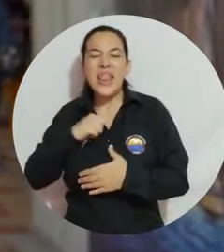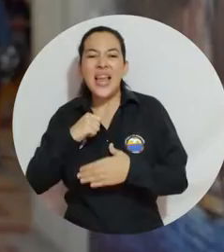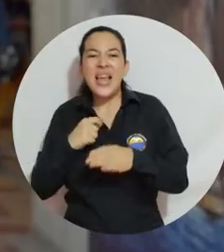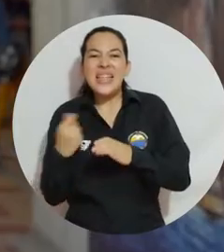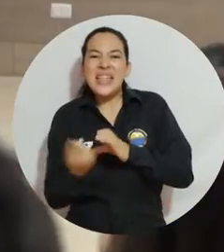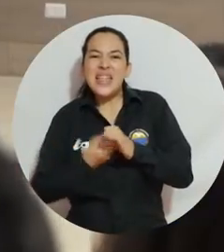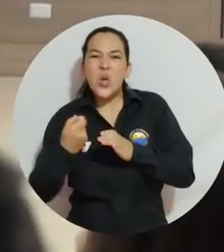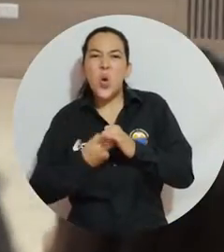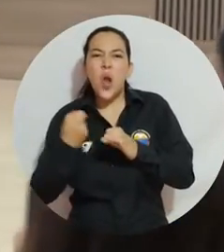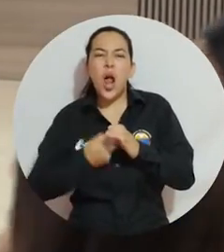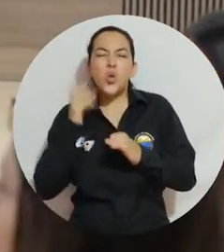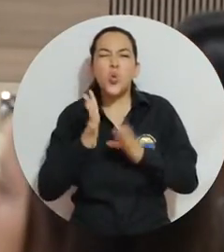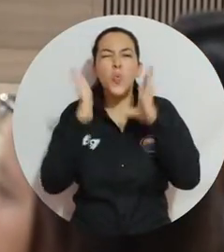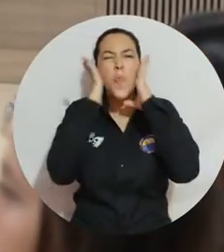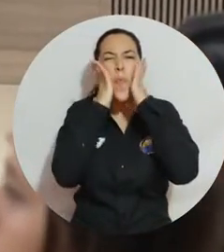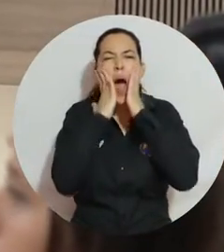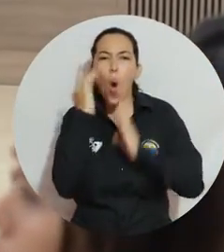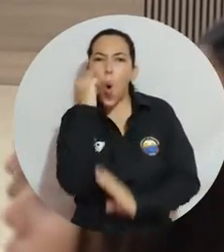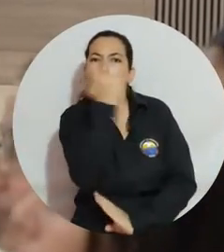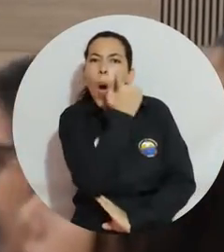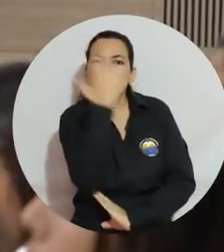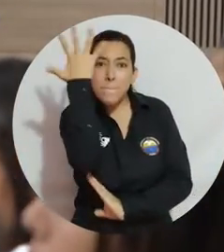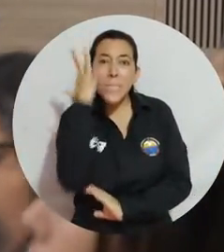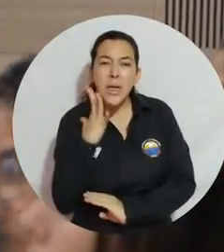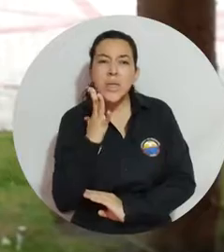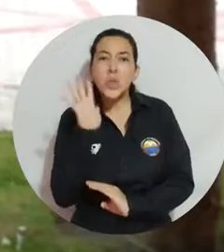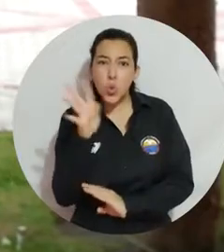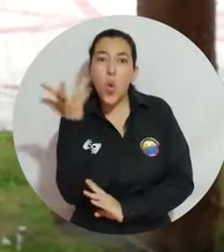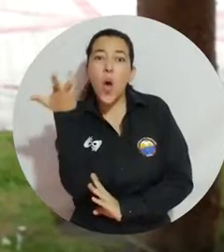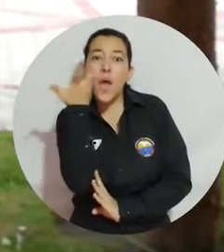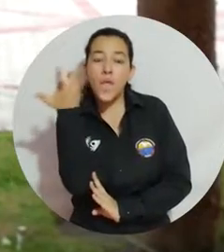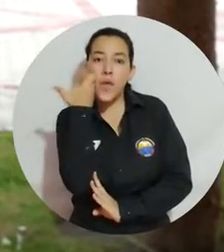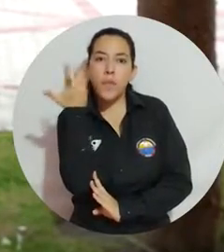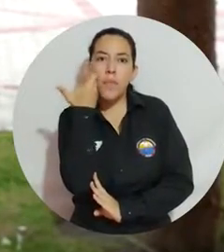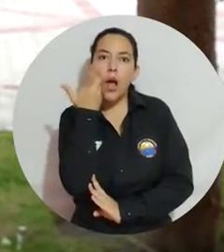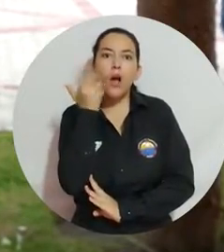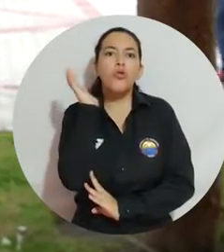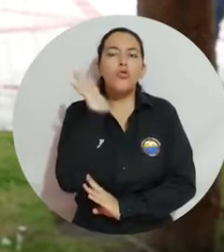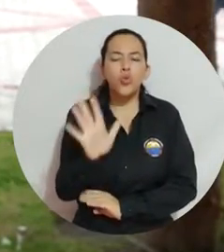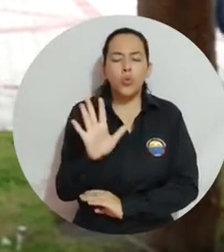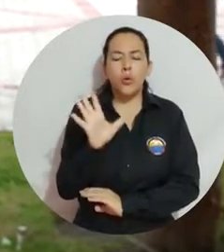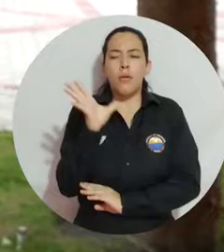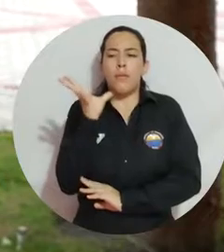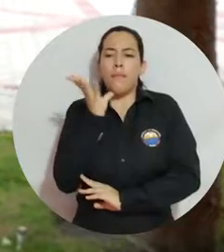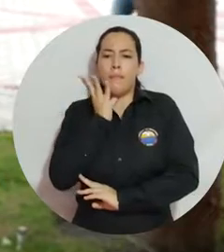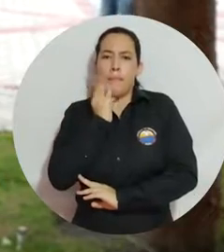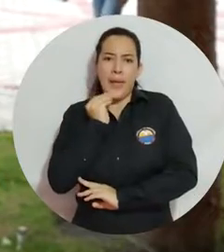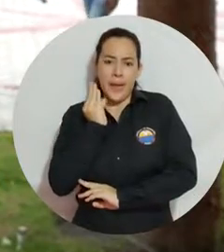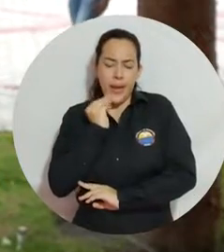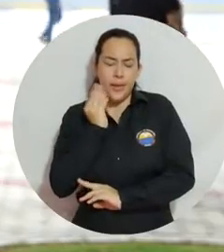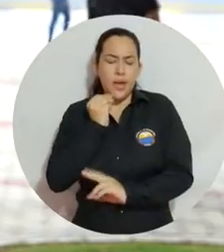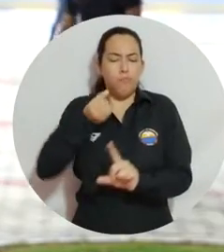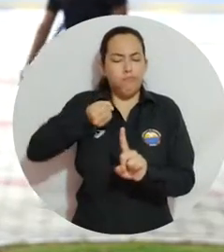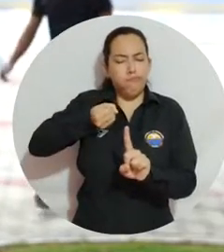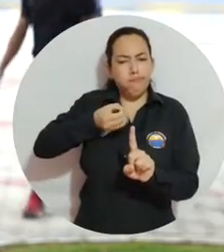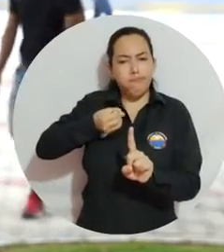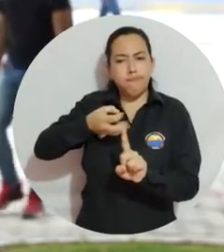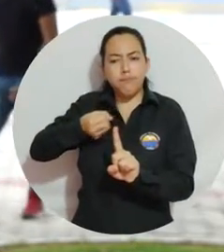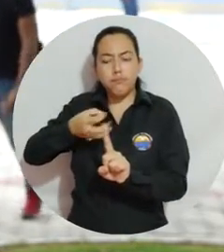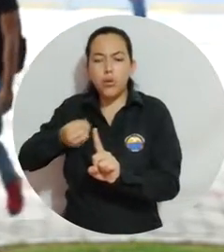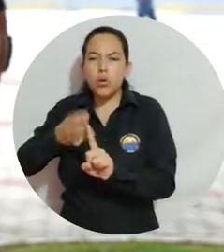células falciformes. Pudimos platicar un poco sobre las cosas que hacemos en Bosque Seco, sobre esas experiencias que tuvieron